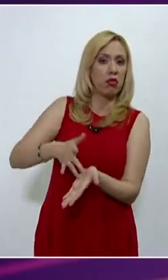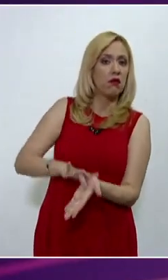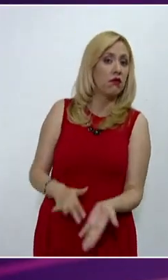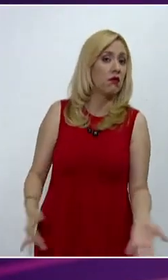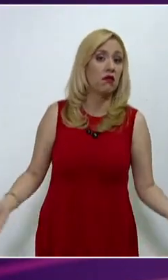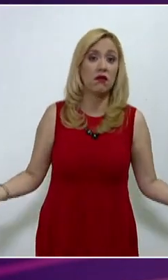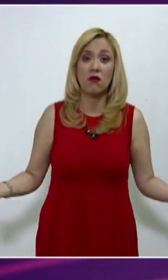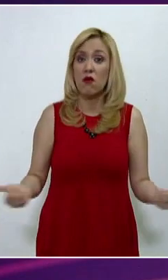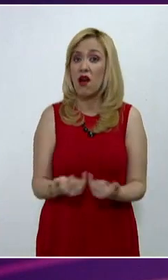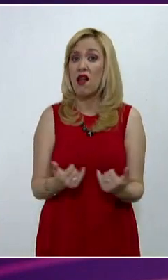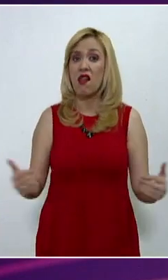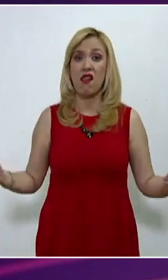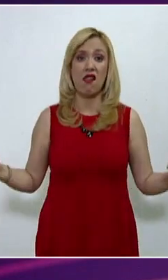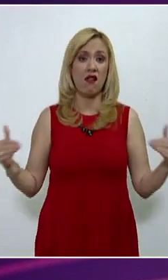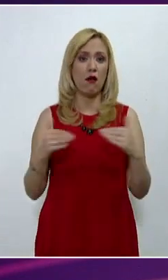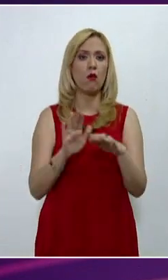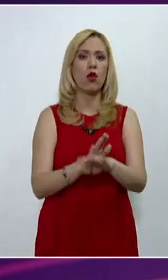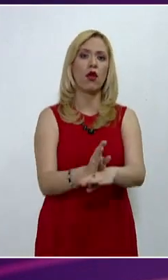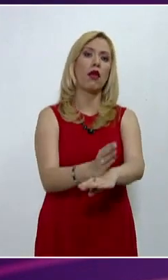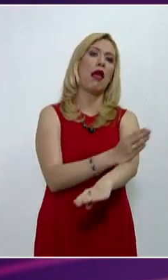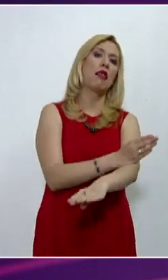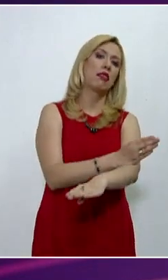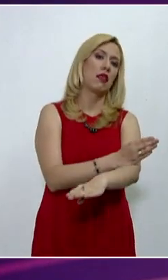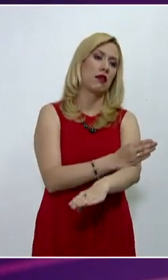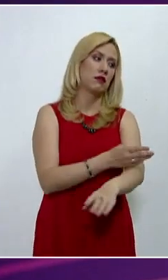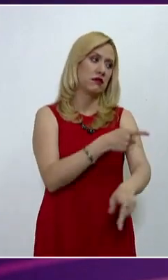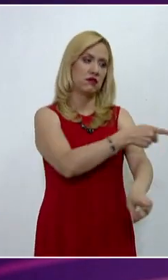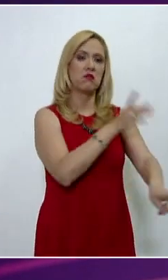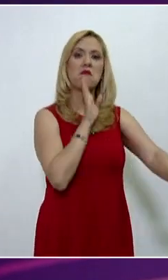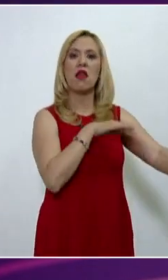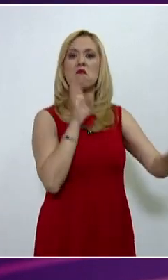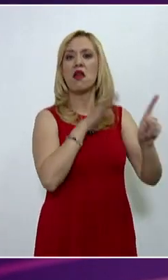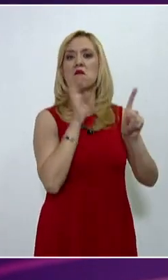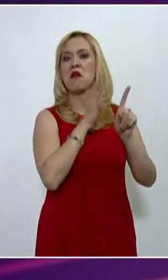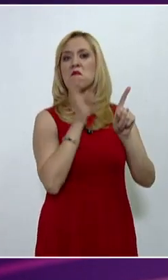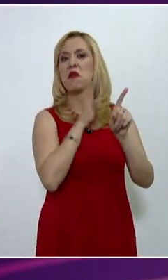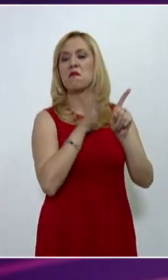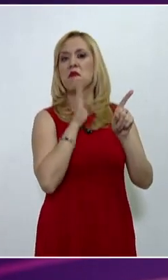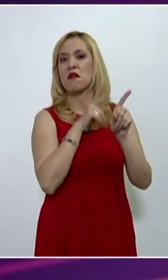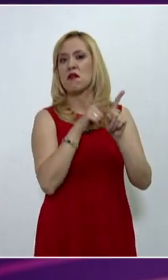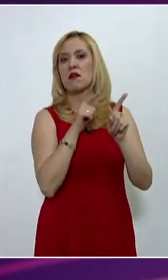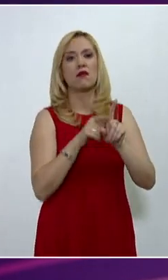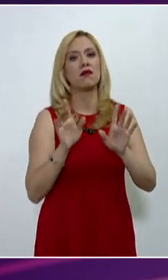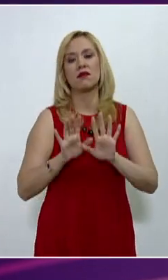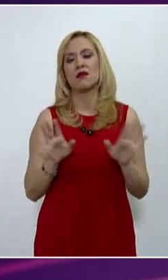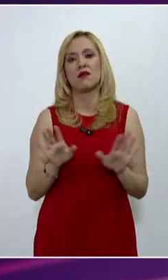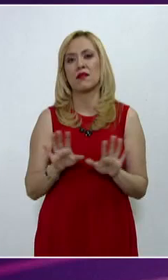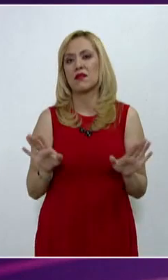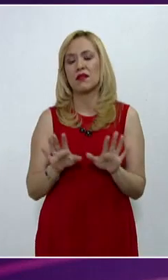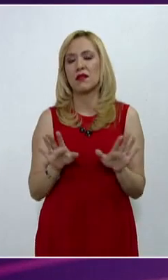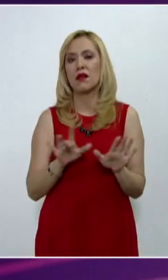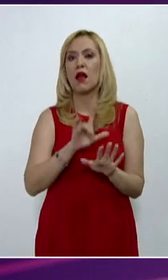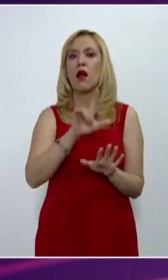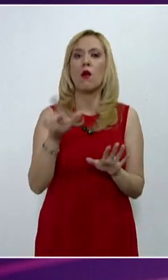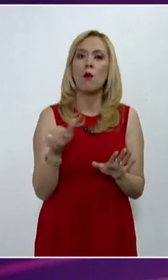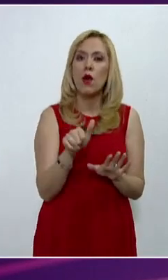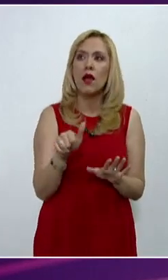justamente porque se anticipa la medida punitiva, ¿no? Y el carácter cautelar de la prisión preventiva termina